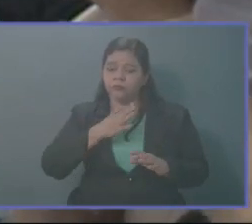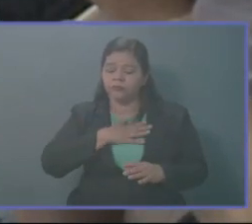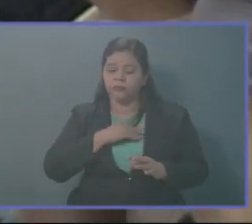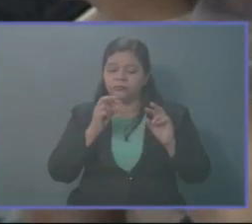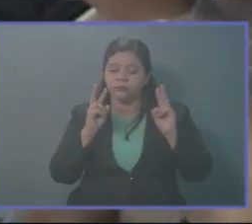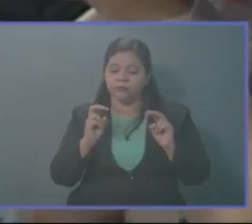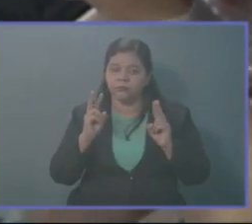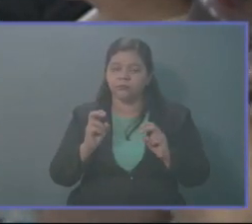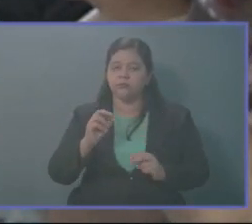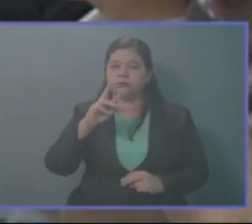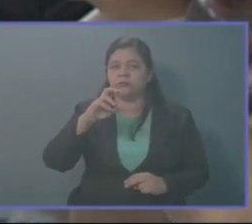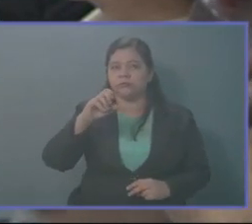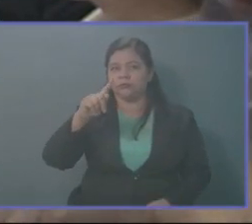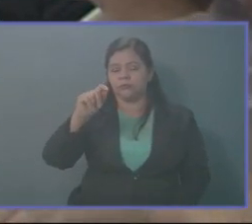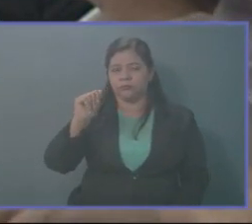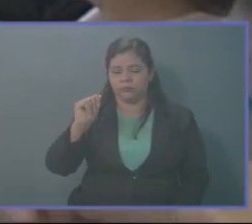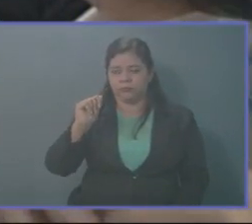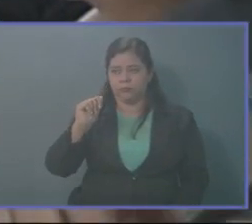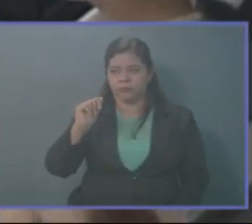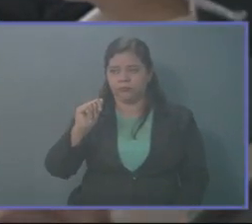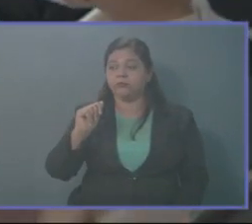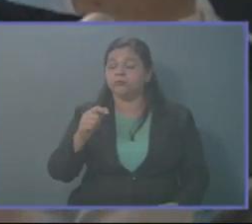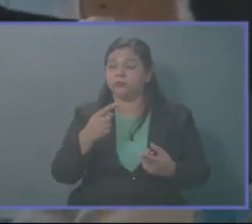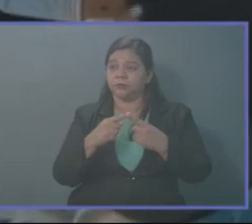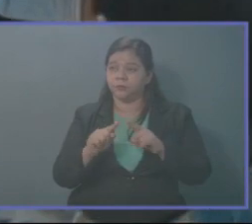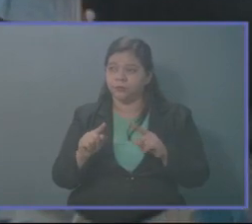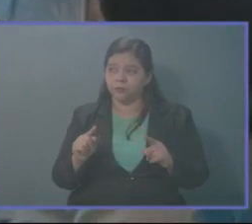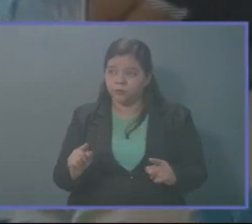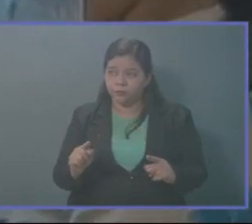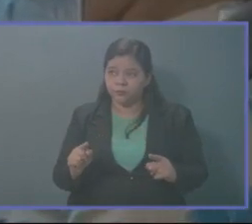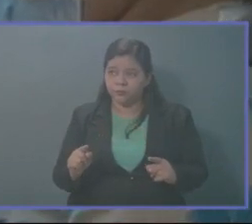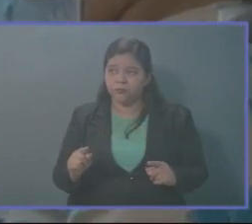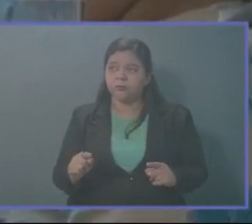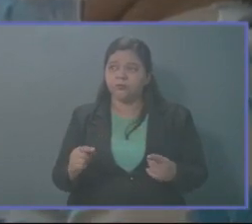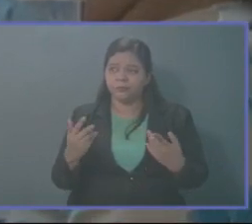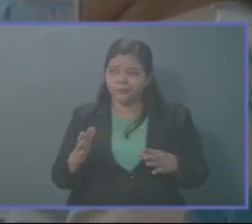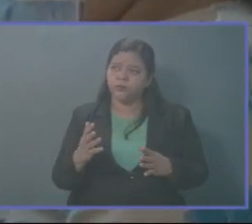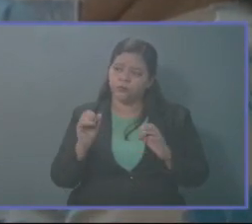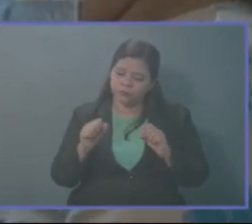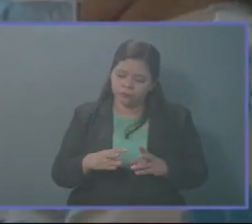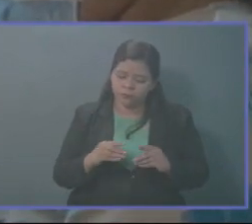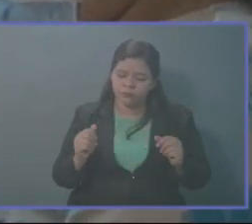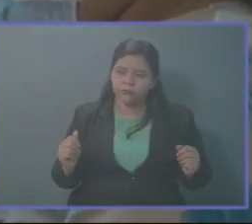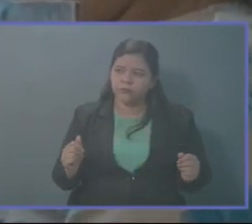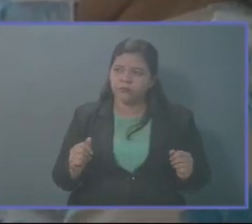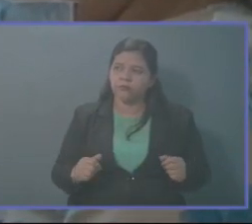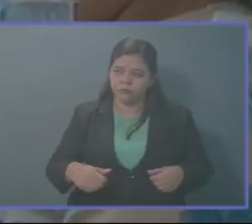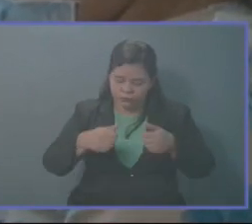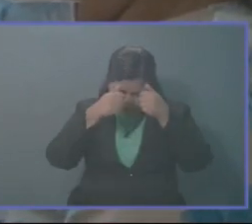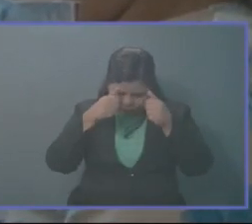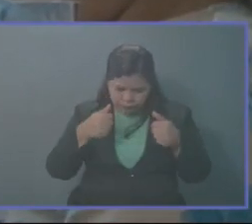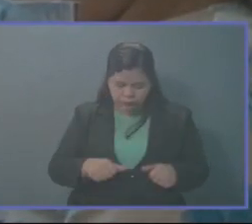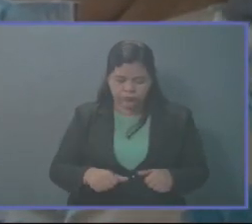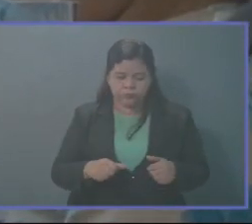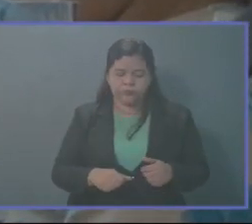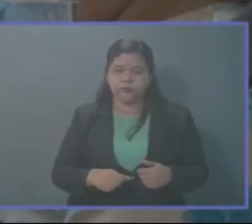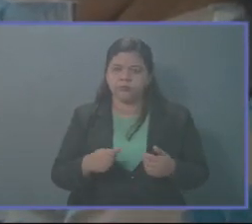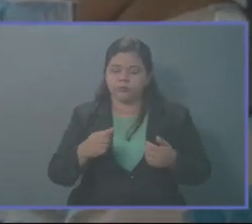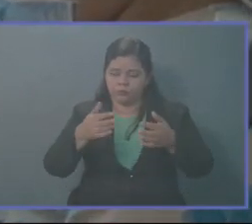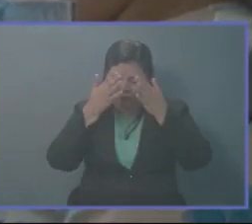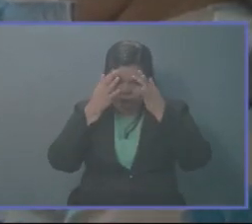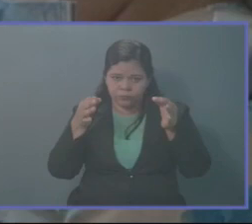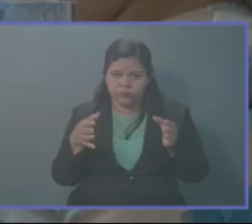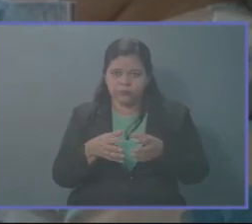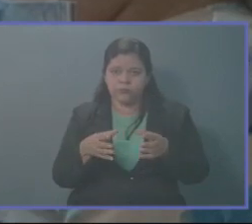de la renta que se solventaría con la aprobación de un